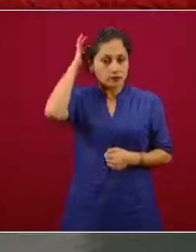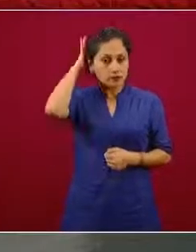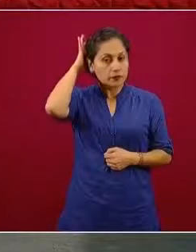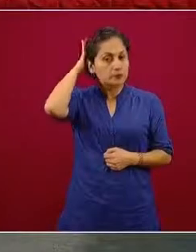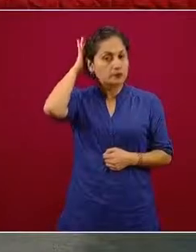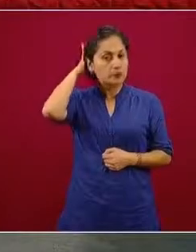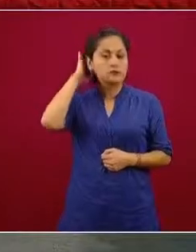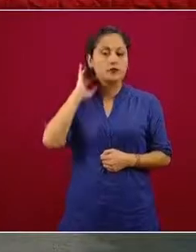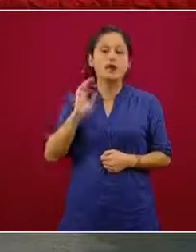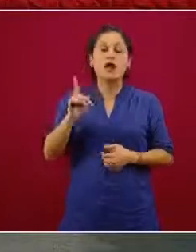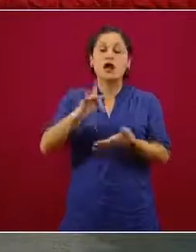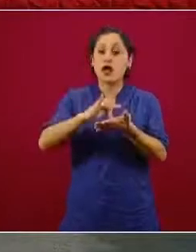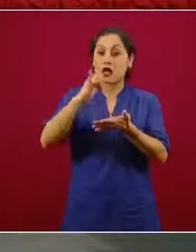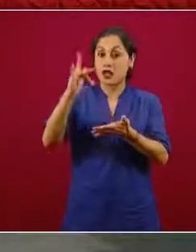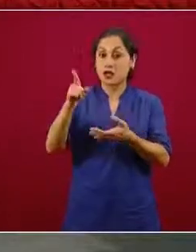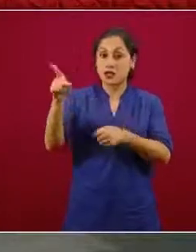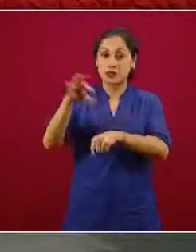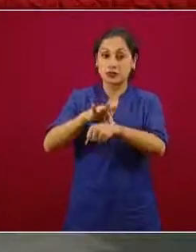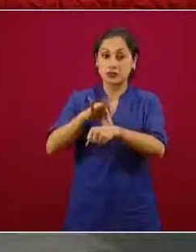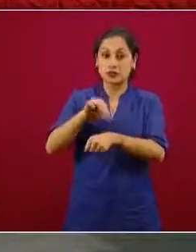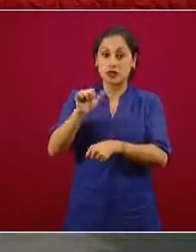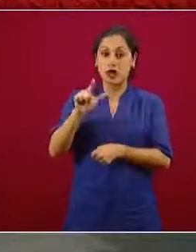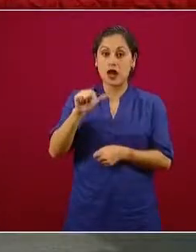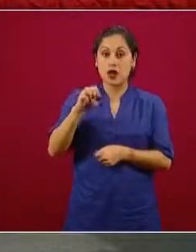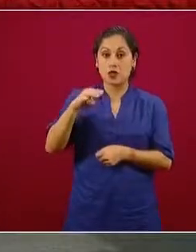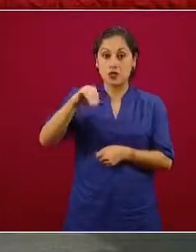Muchas gracias, doctor Alomía.